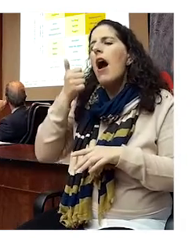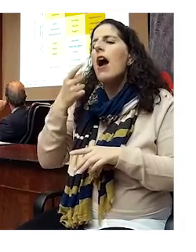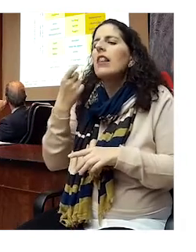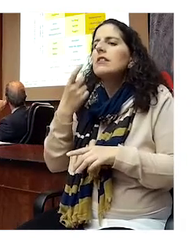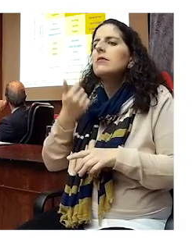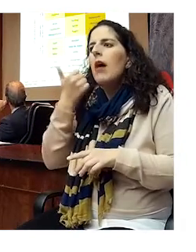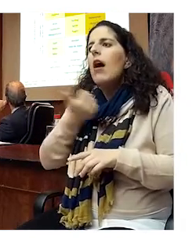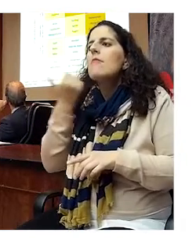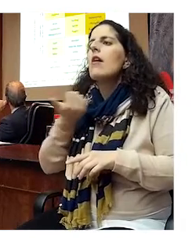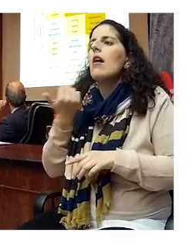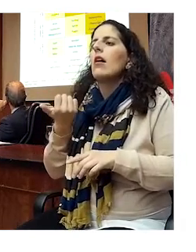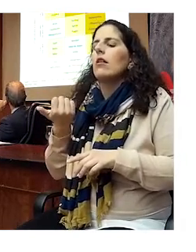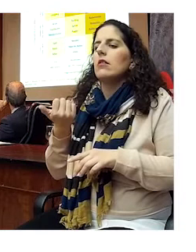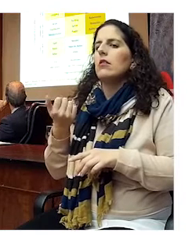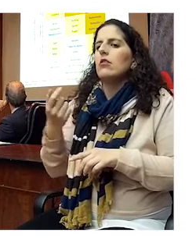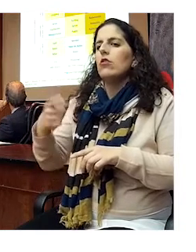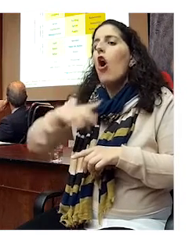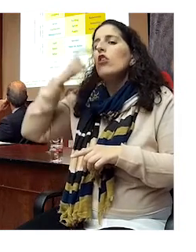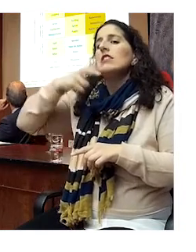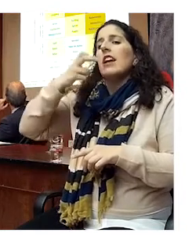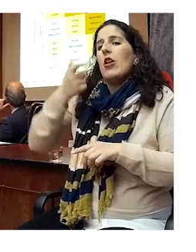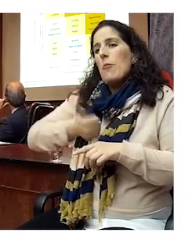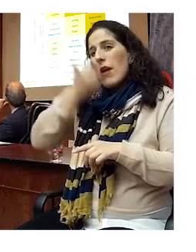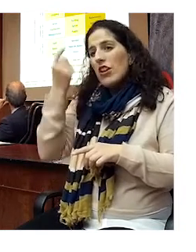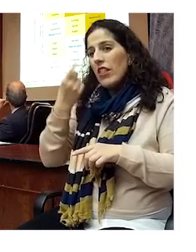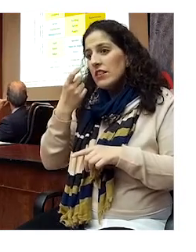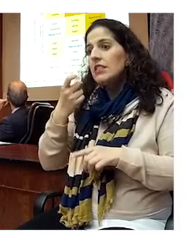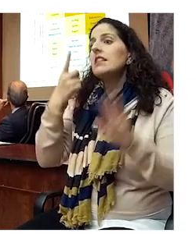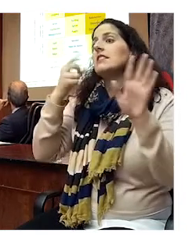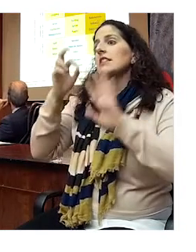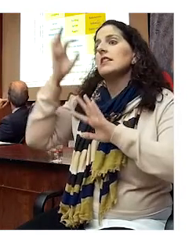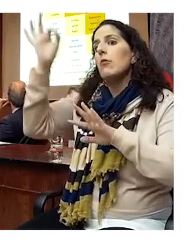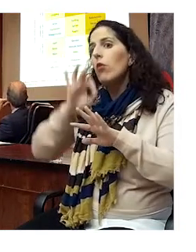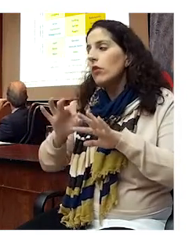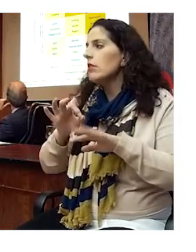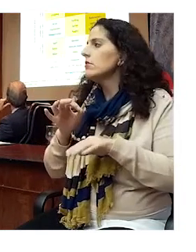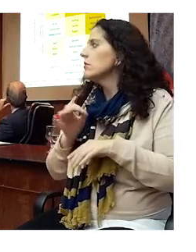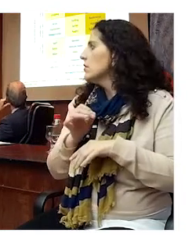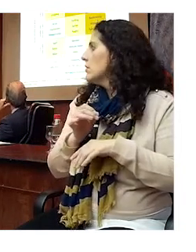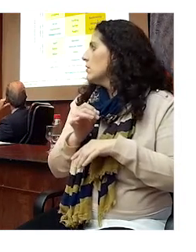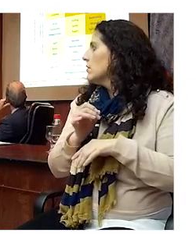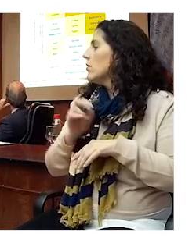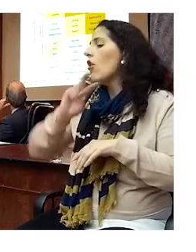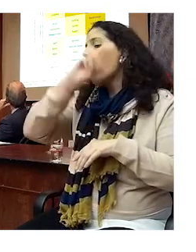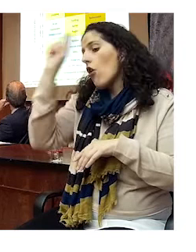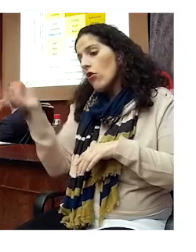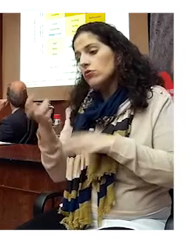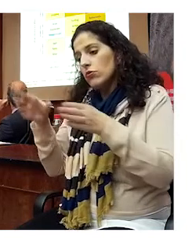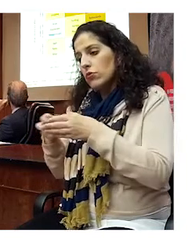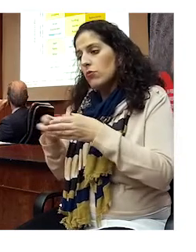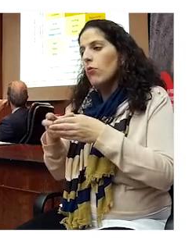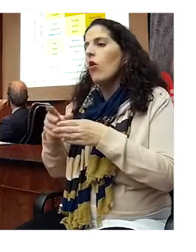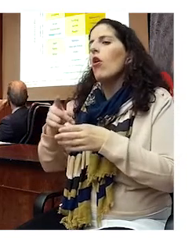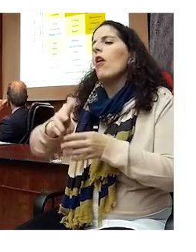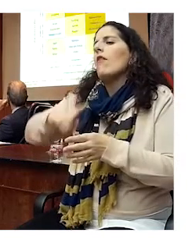los que requieren un consumo de oxígeno mayor al del 70% del consumo pico, y los